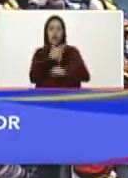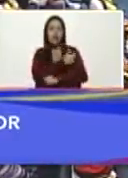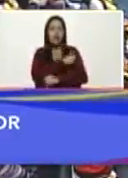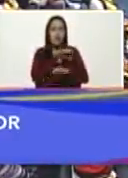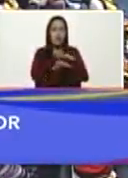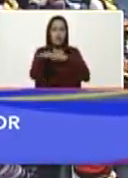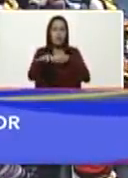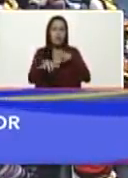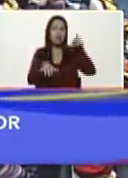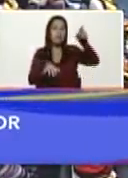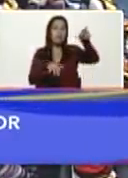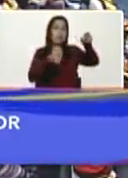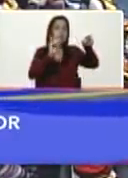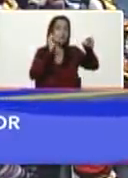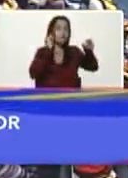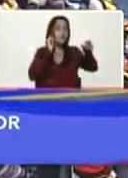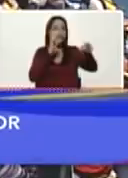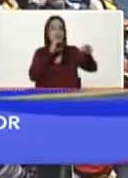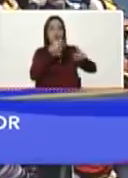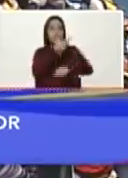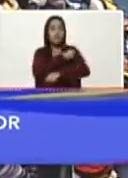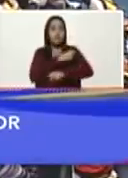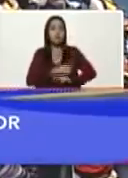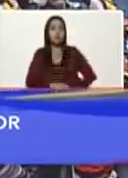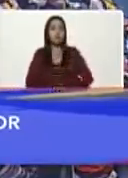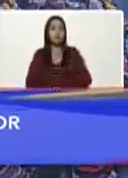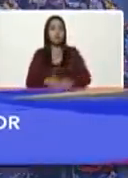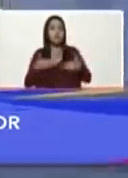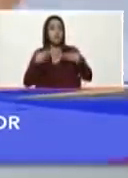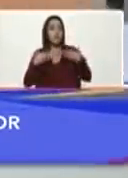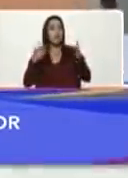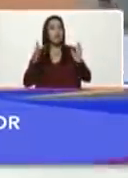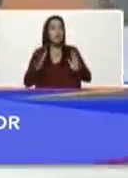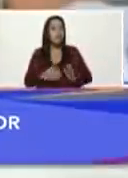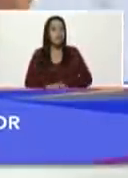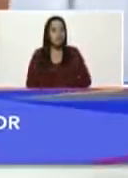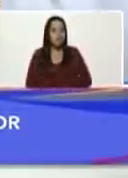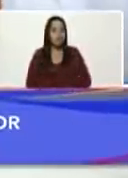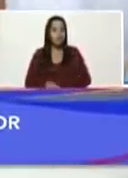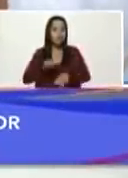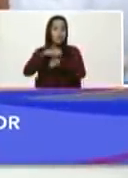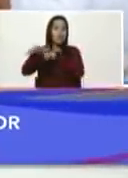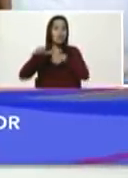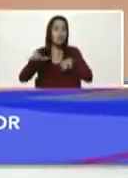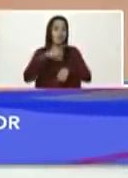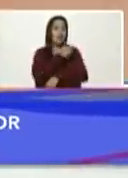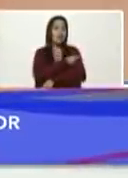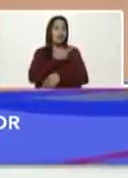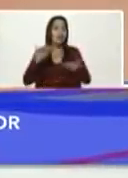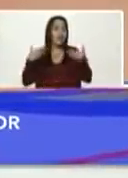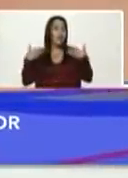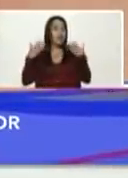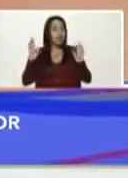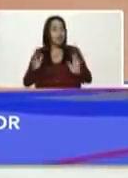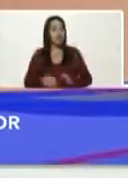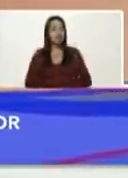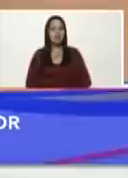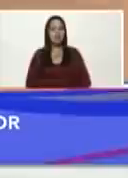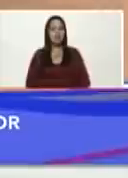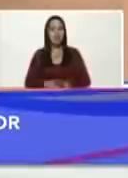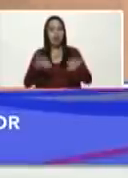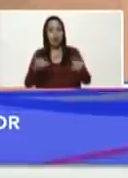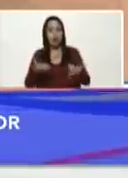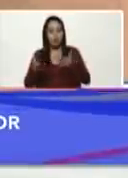ahí hay una muchacha sin vacunar. Me alegra. Uf, no saben lo que me alegra. Y entonces vamos a una fase